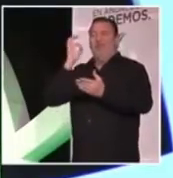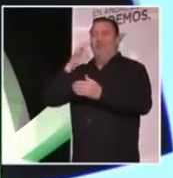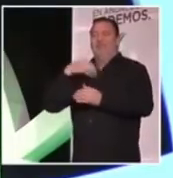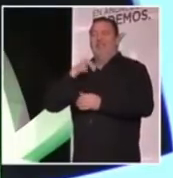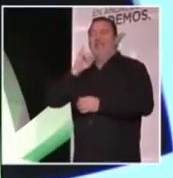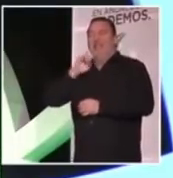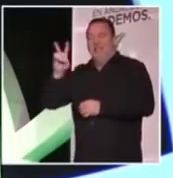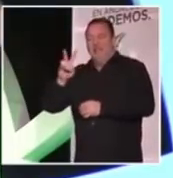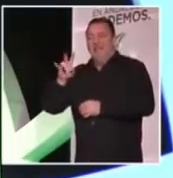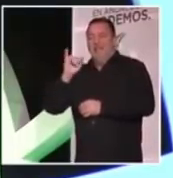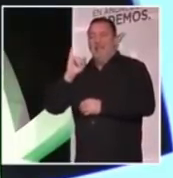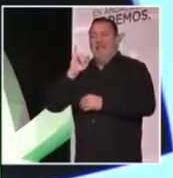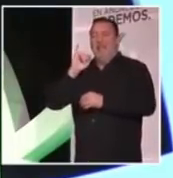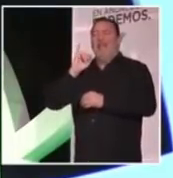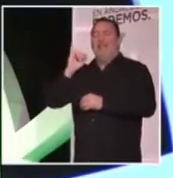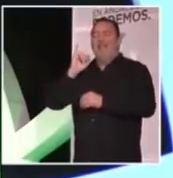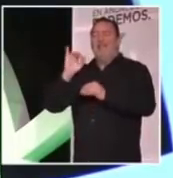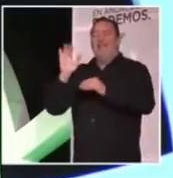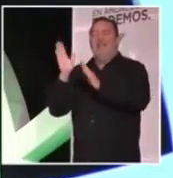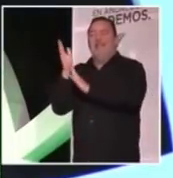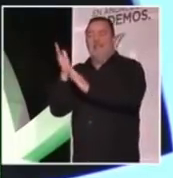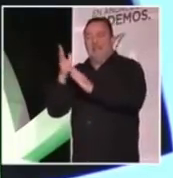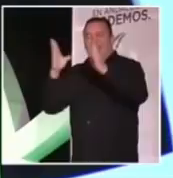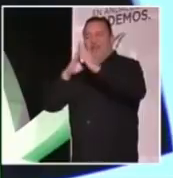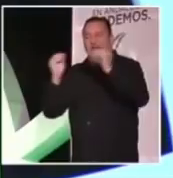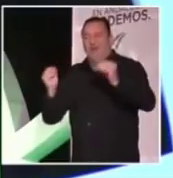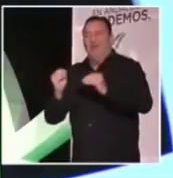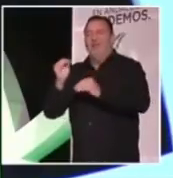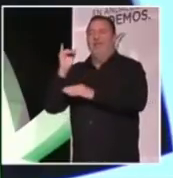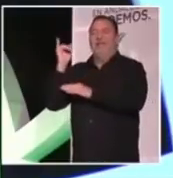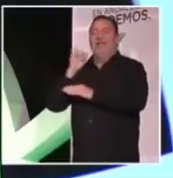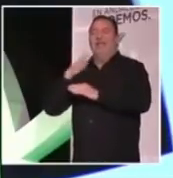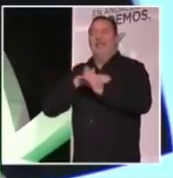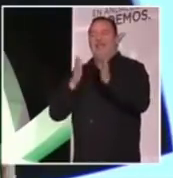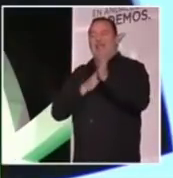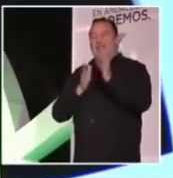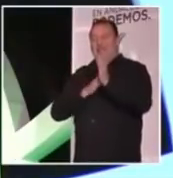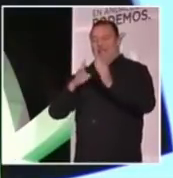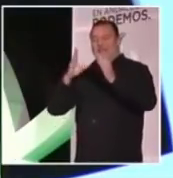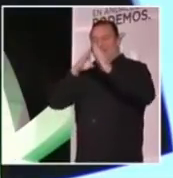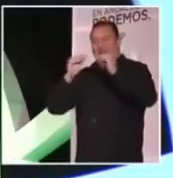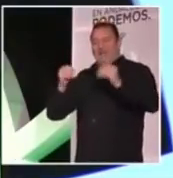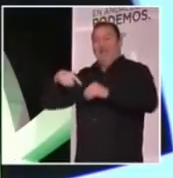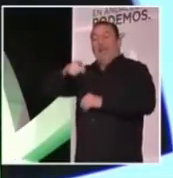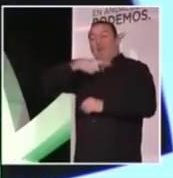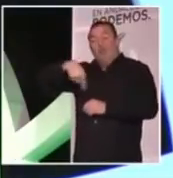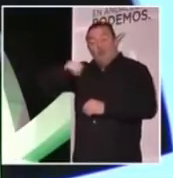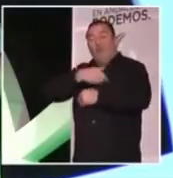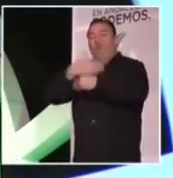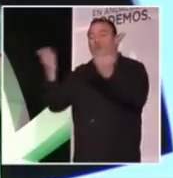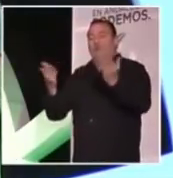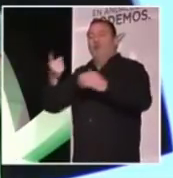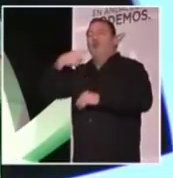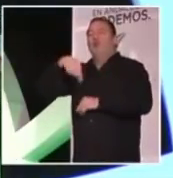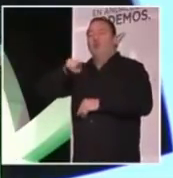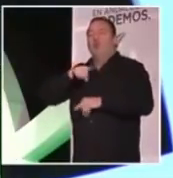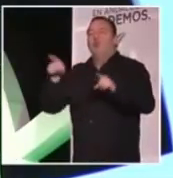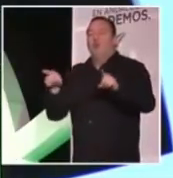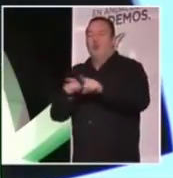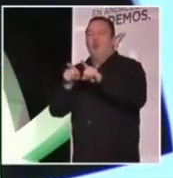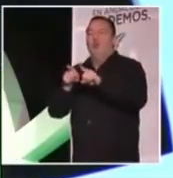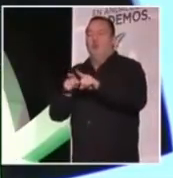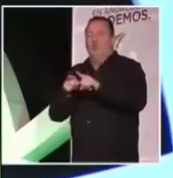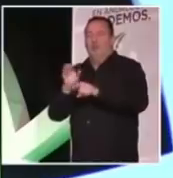militantes de Izquierda Andalucista, militantes de Primavera Andaluza, vosotros sois la sangre que hace moverse esta